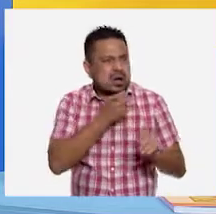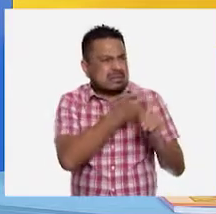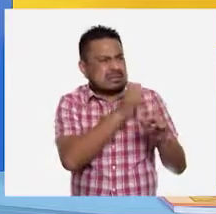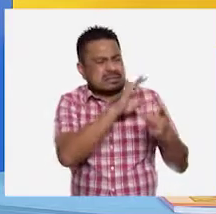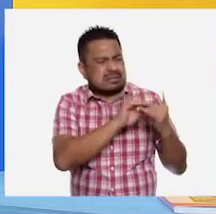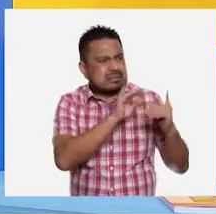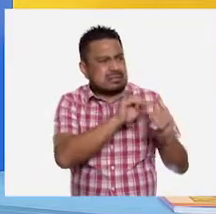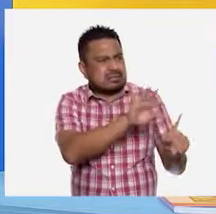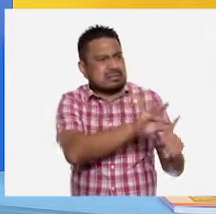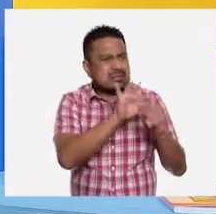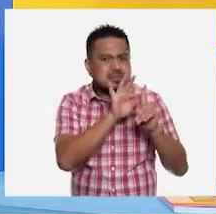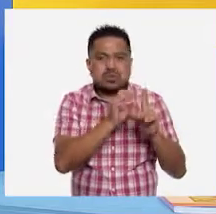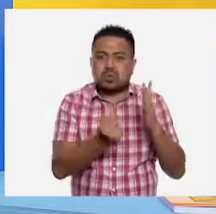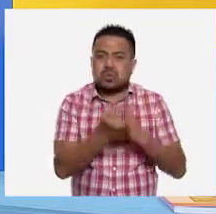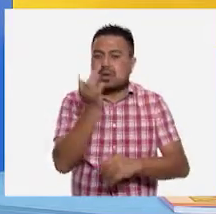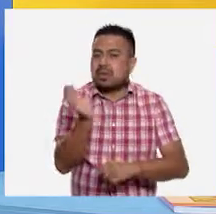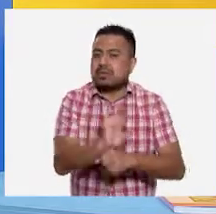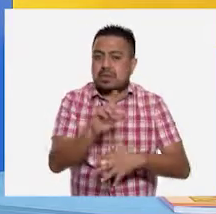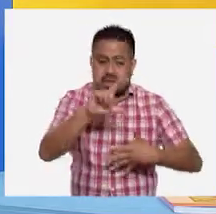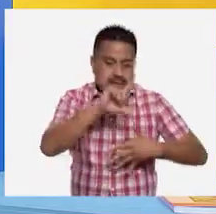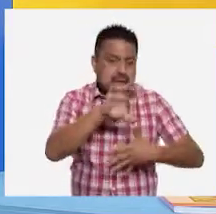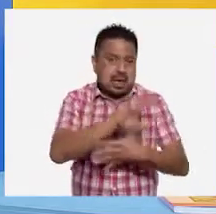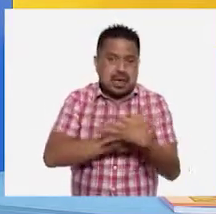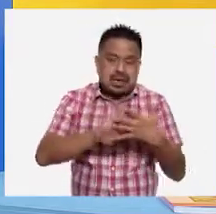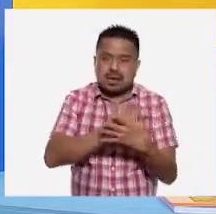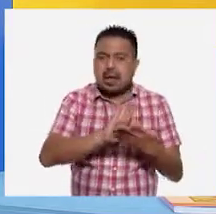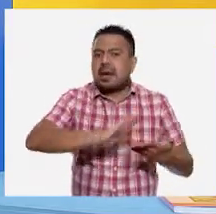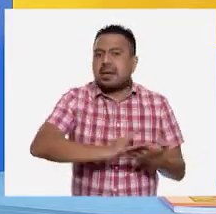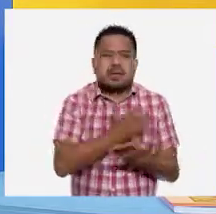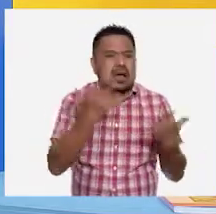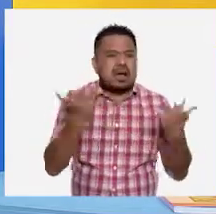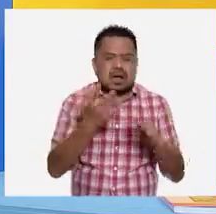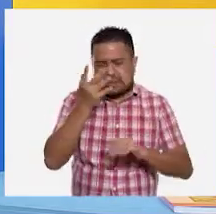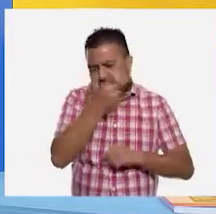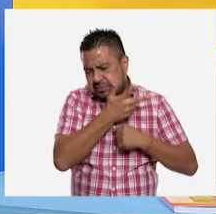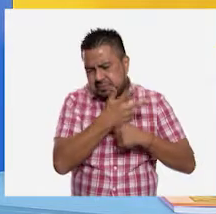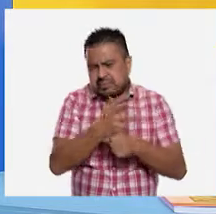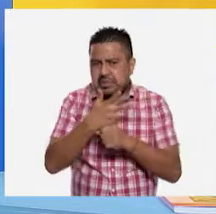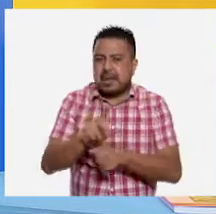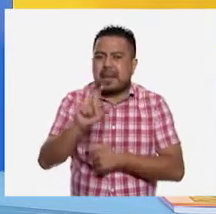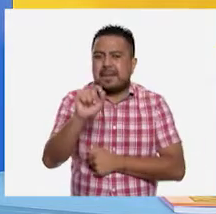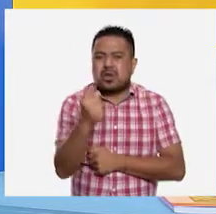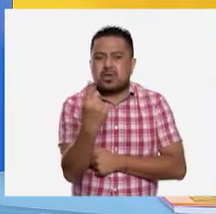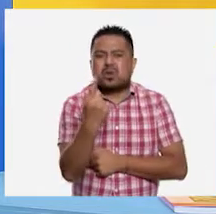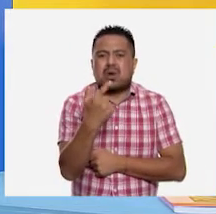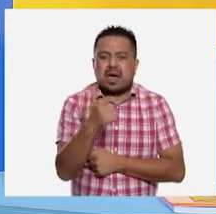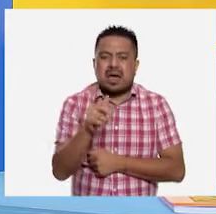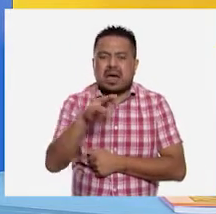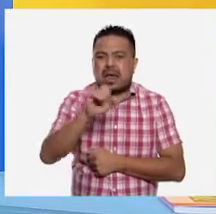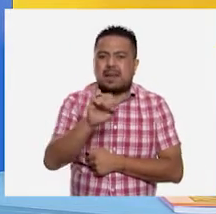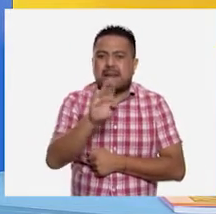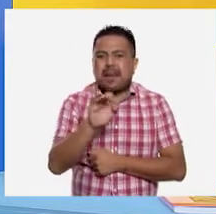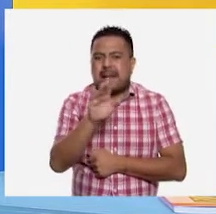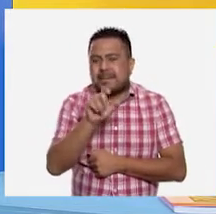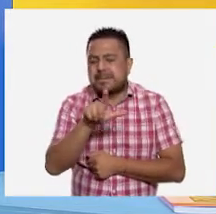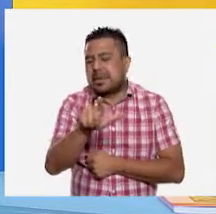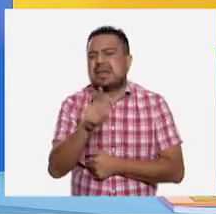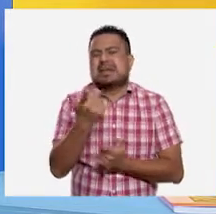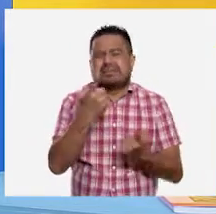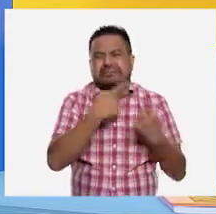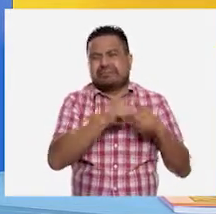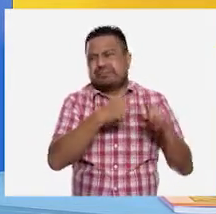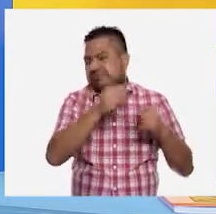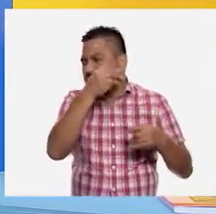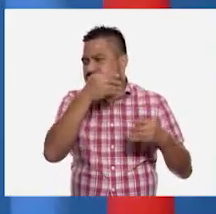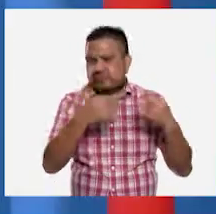referencial del nuevo cine latinoamericano. Además, ha realizado las películas de 21 gramos, Babel, Beautiful, Birdman y